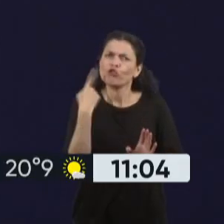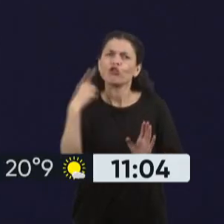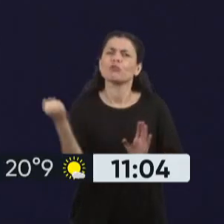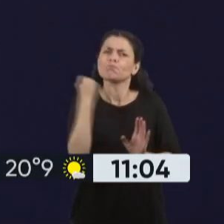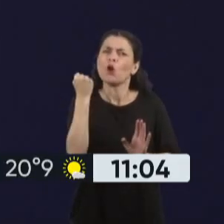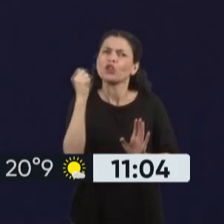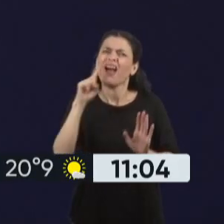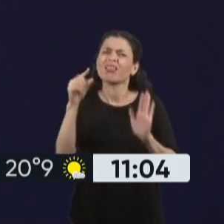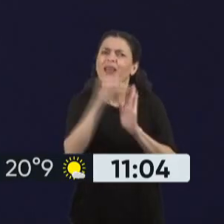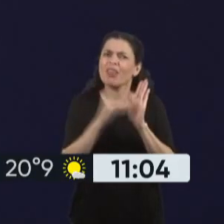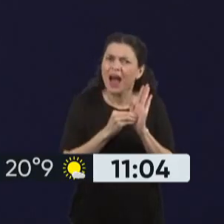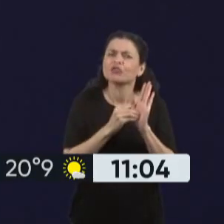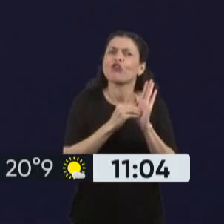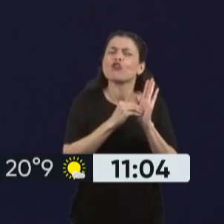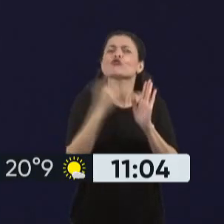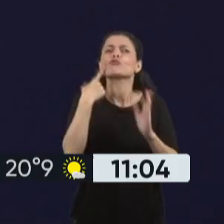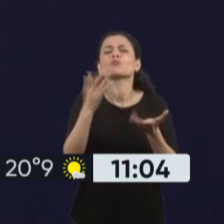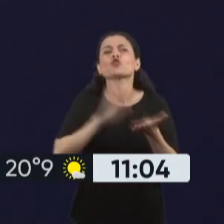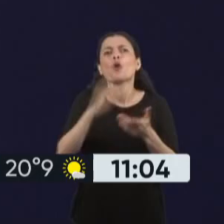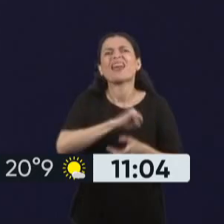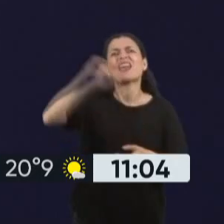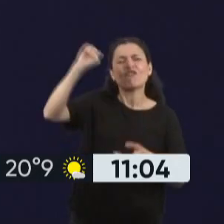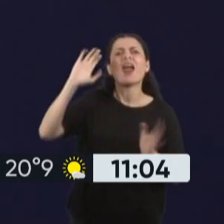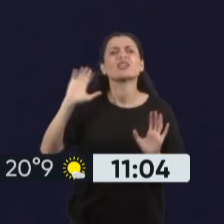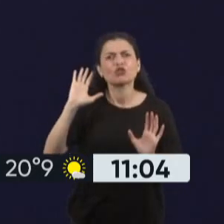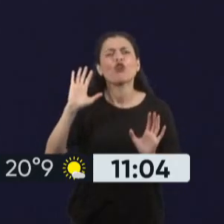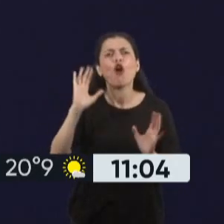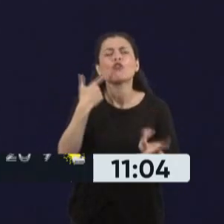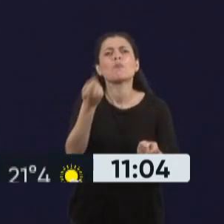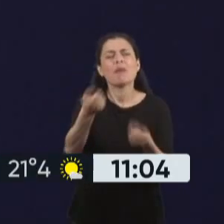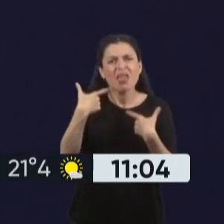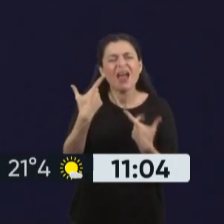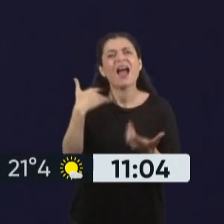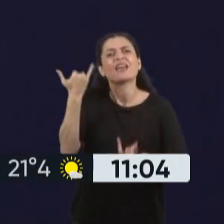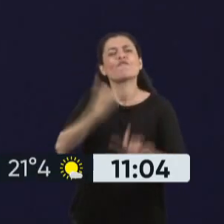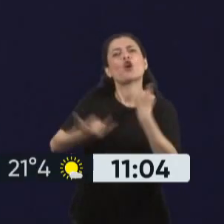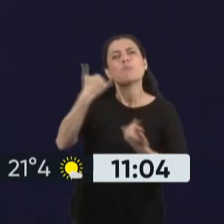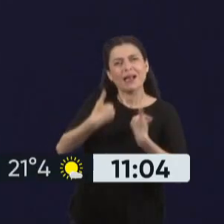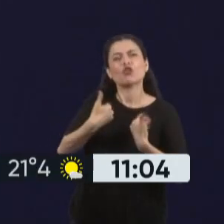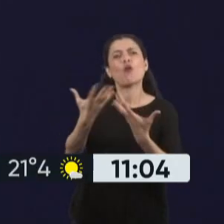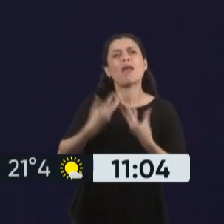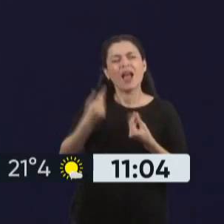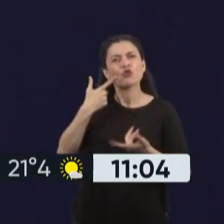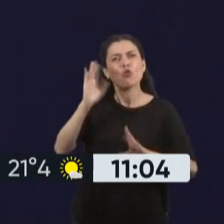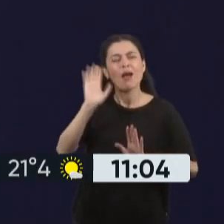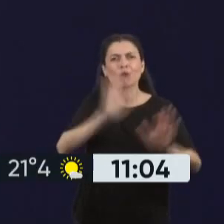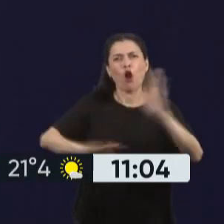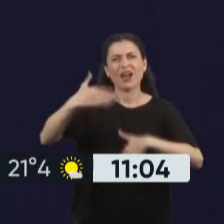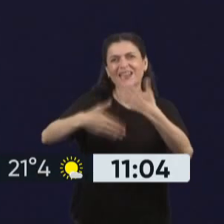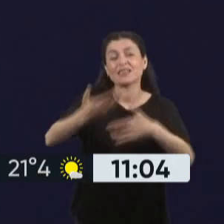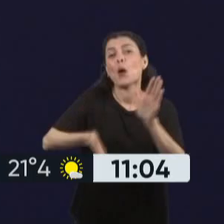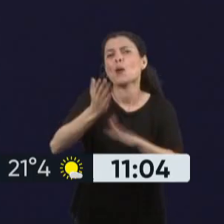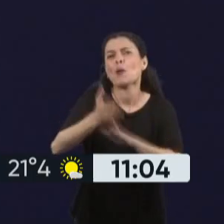relevante el índice de inflación mayorista porque lo que hace es anticipar lo que viene en materia de